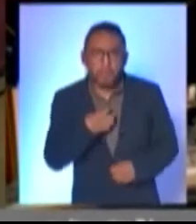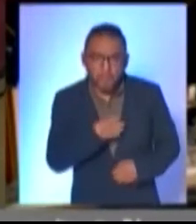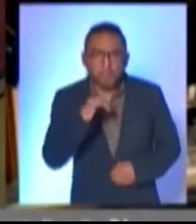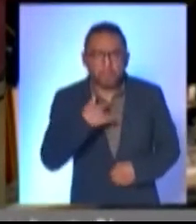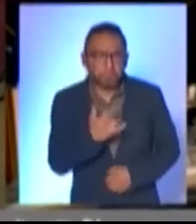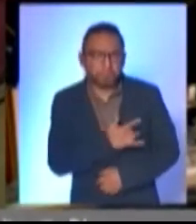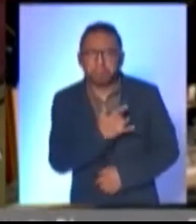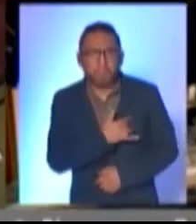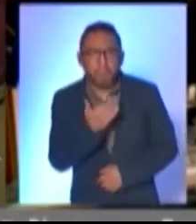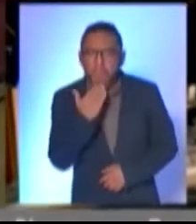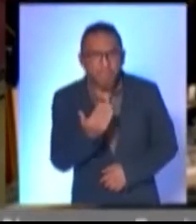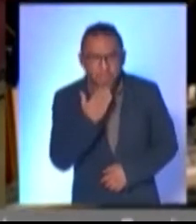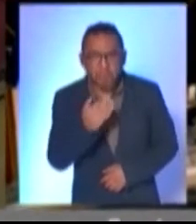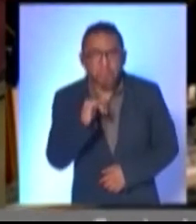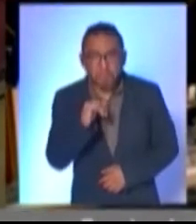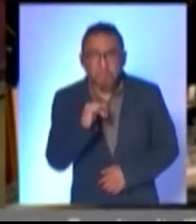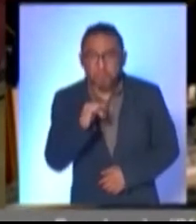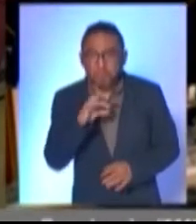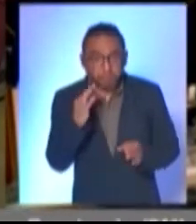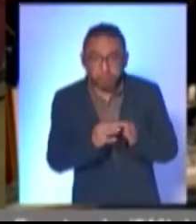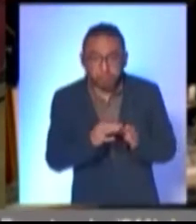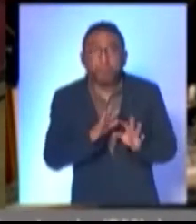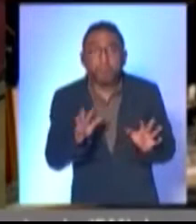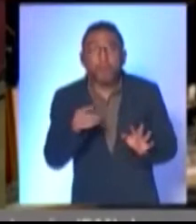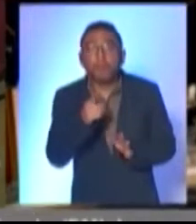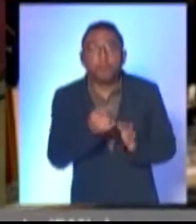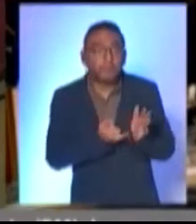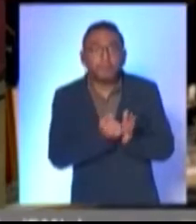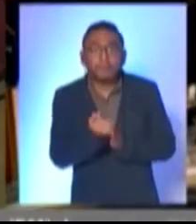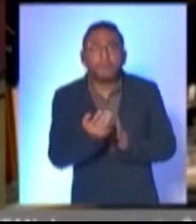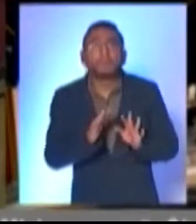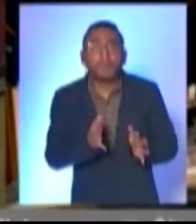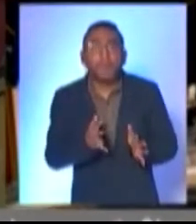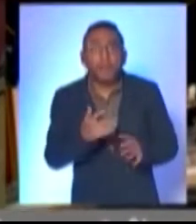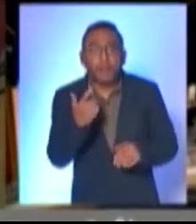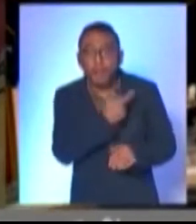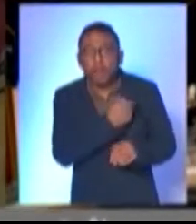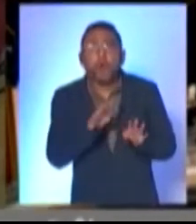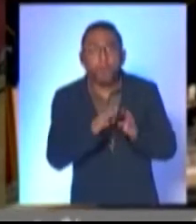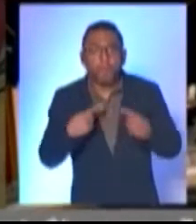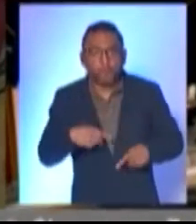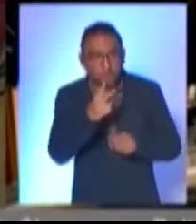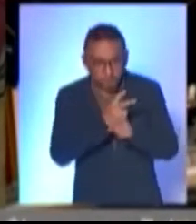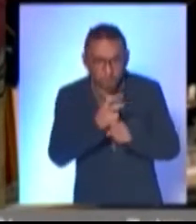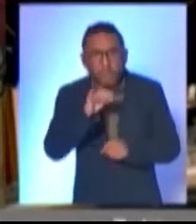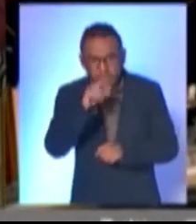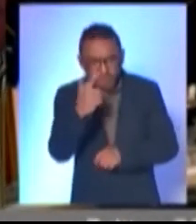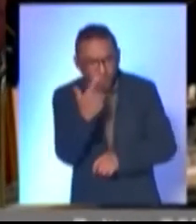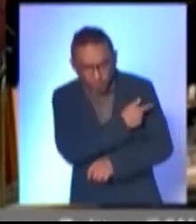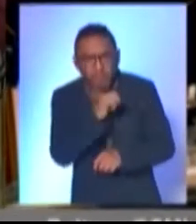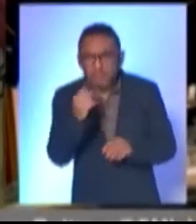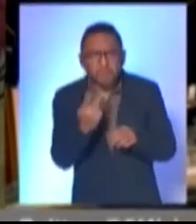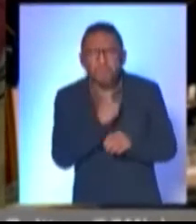bien. Okay. Sí. Y a las personas que decidieron no ponérsela, pues hacerles como la invitación a acudir. Pues sí, a que se la ponga, no pasa